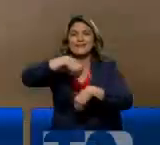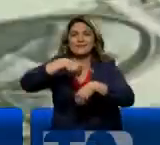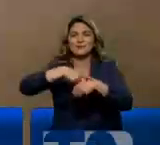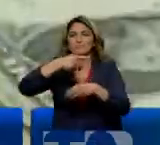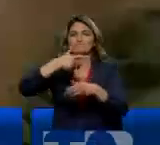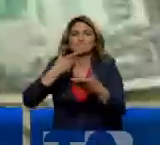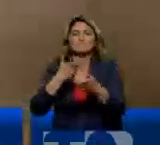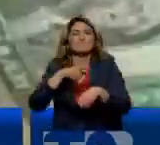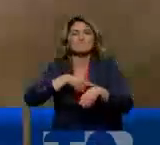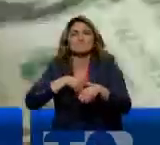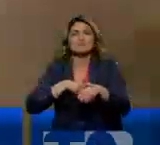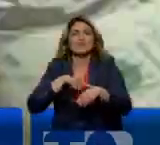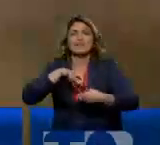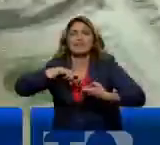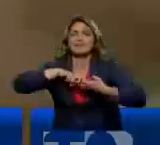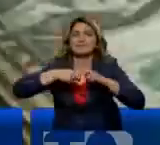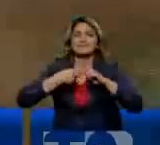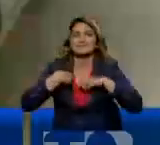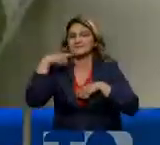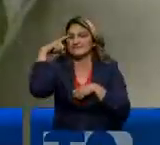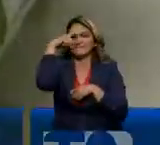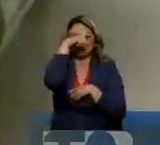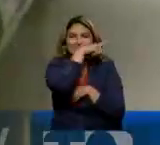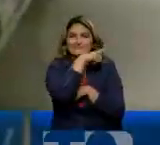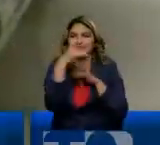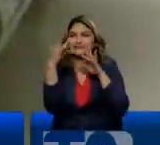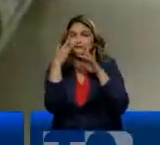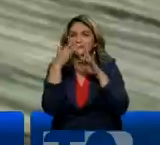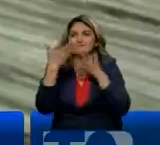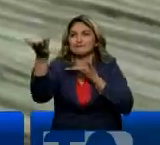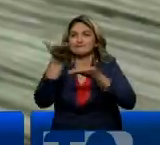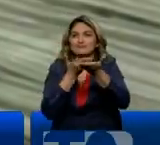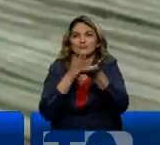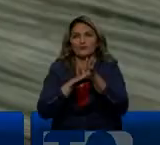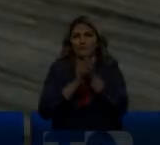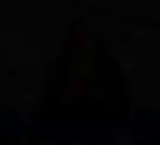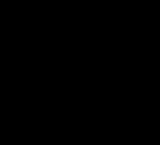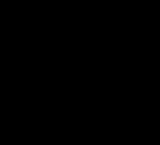país están Brasil, Colombia y Perú. Joana Ramos, 24 horas.